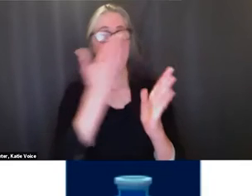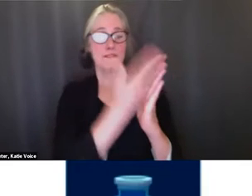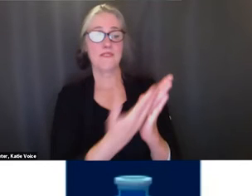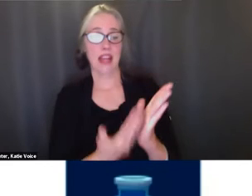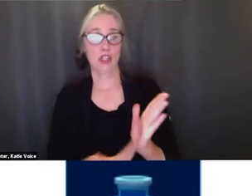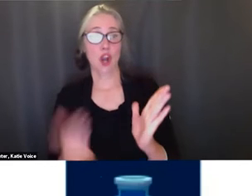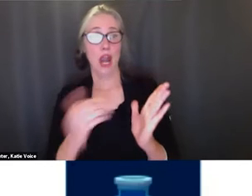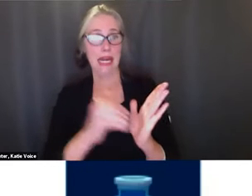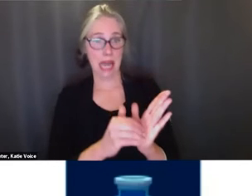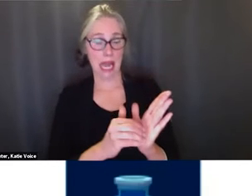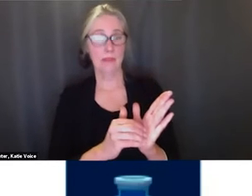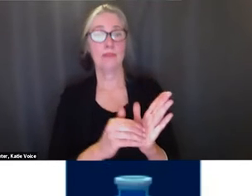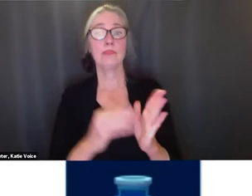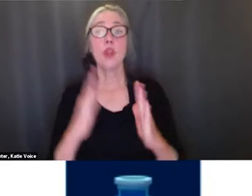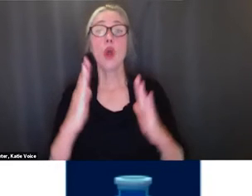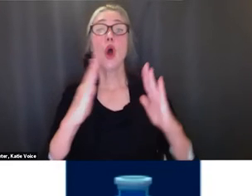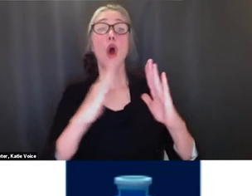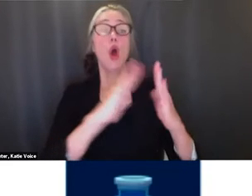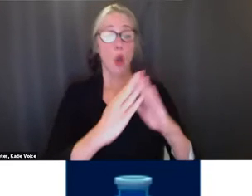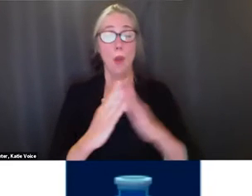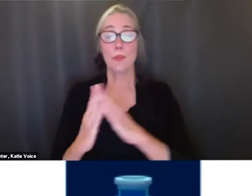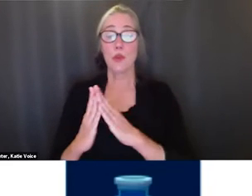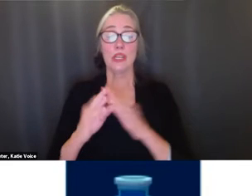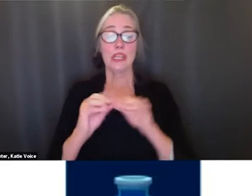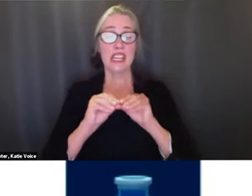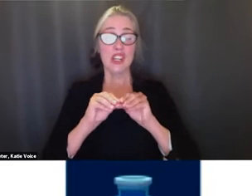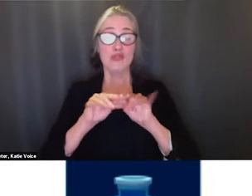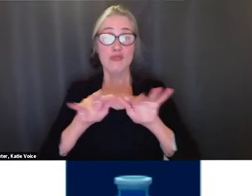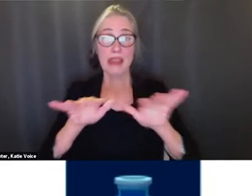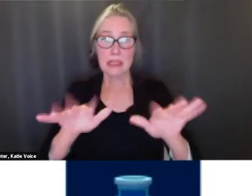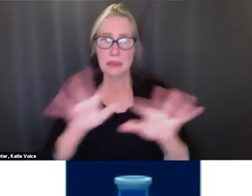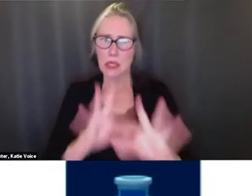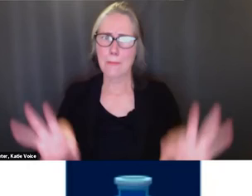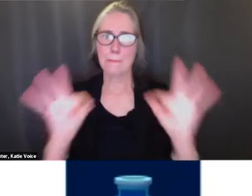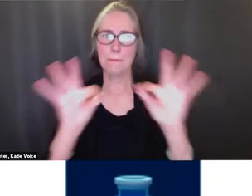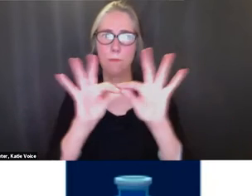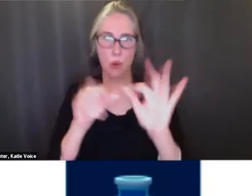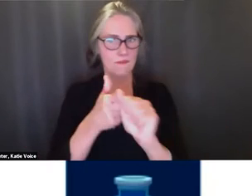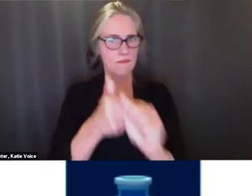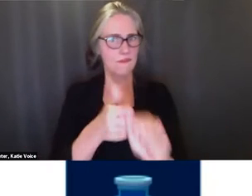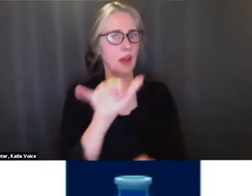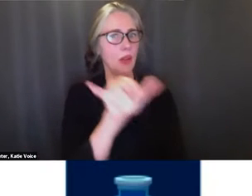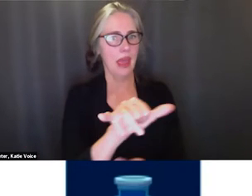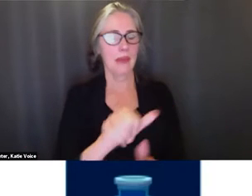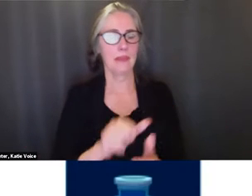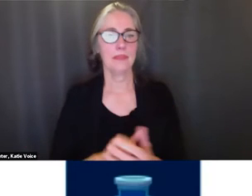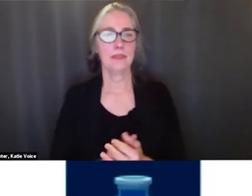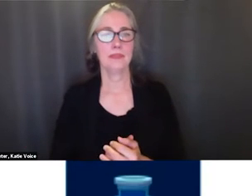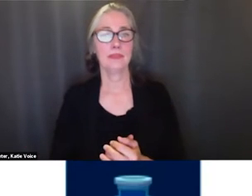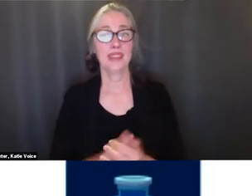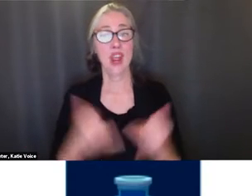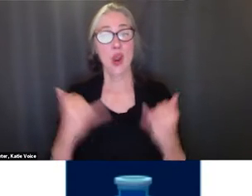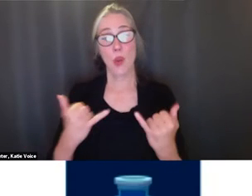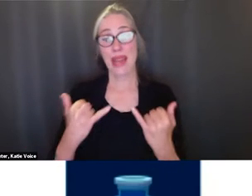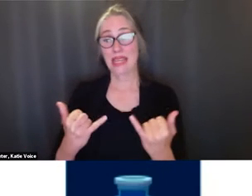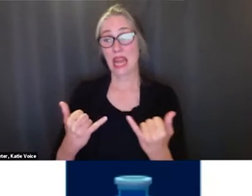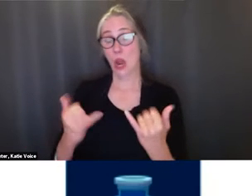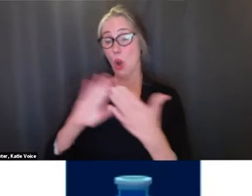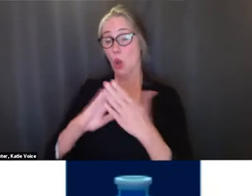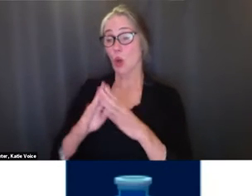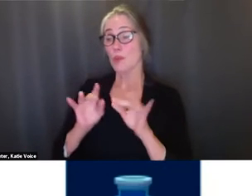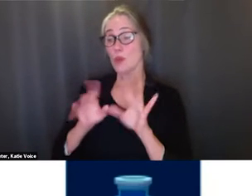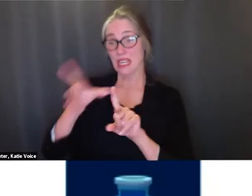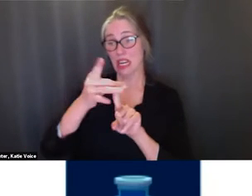transmisión comunitaria va a ser importante de monitorear y en este momento Nuestros niveles de transmisión comunitaria son bajos y